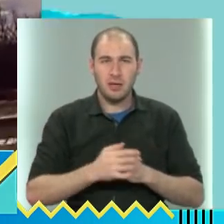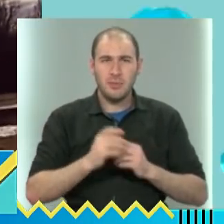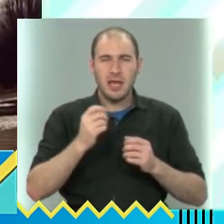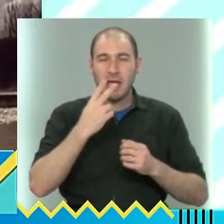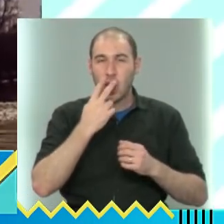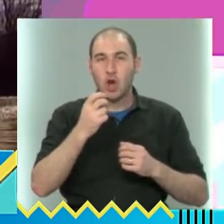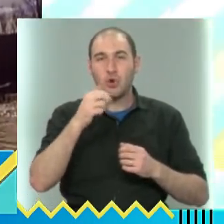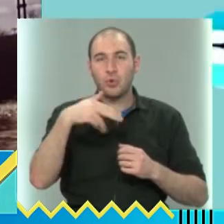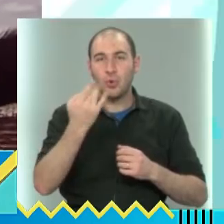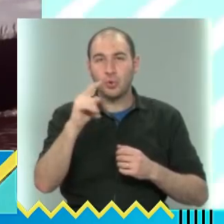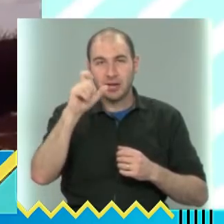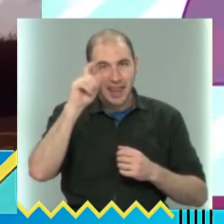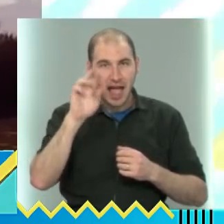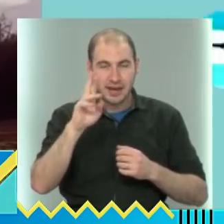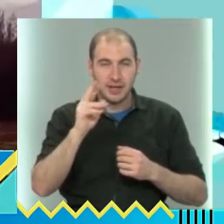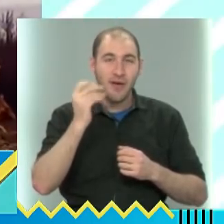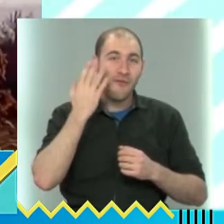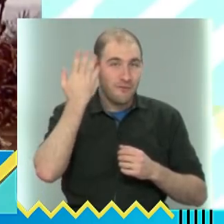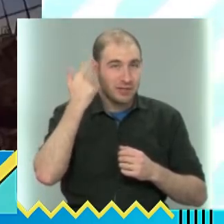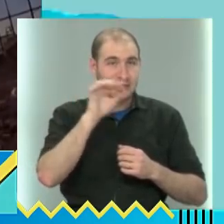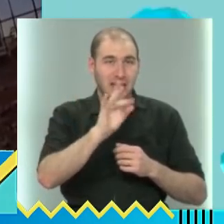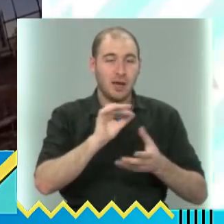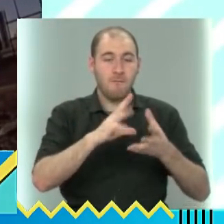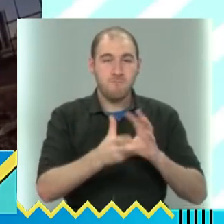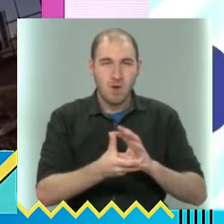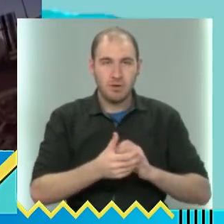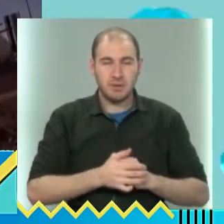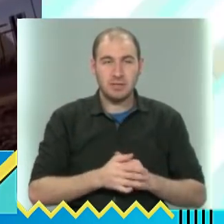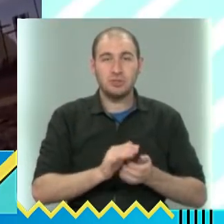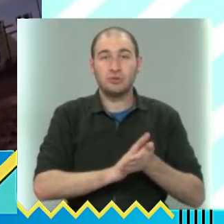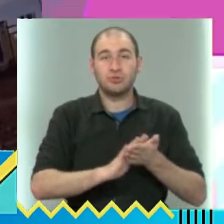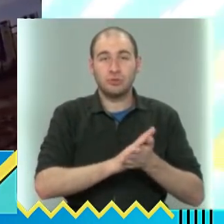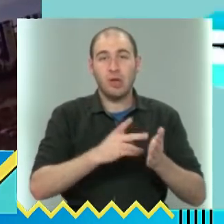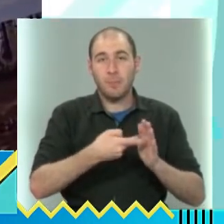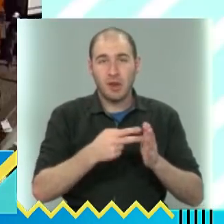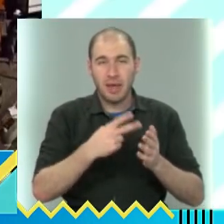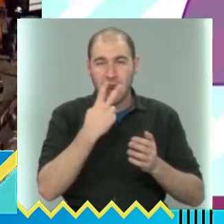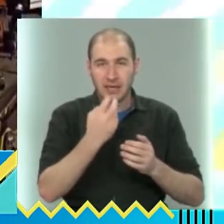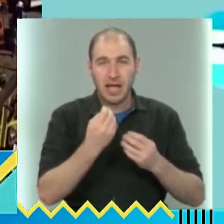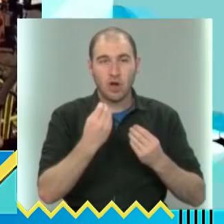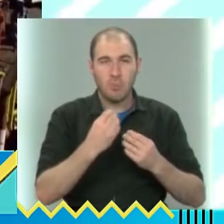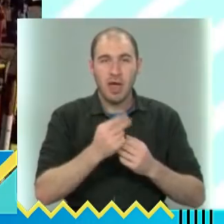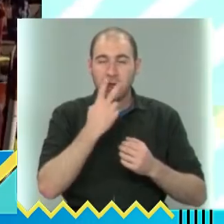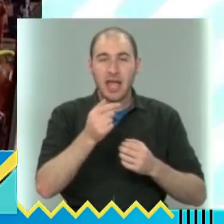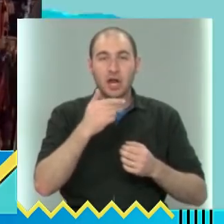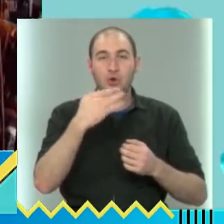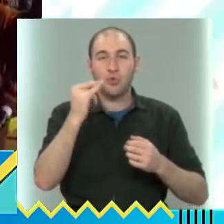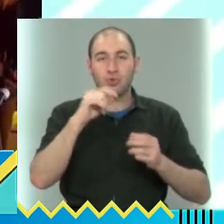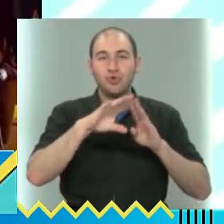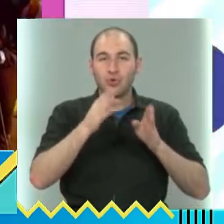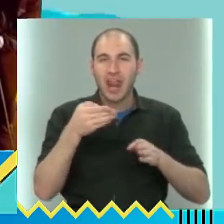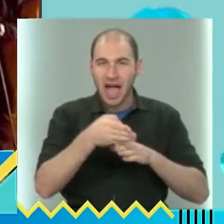energía nuclear. Entonces Francia escogió una forma de resolver su problema energético a través de la energía nuclear, que